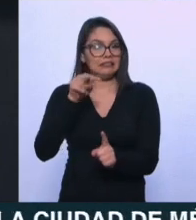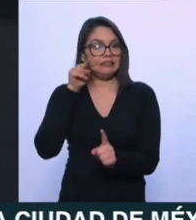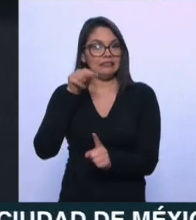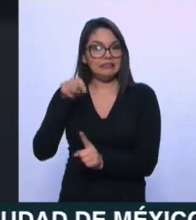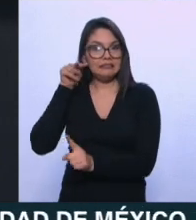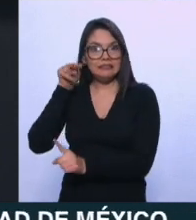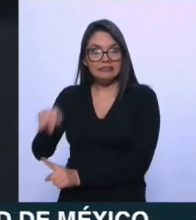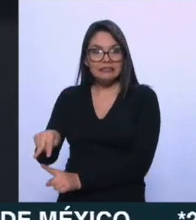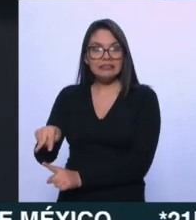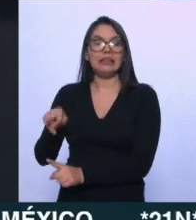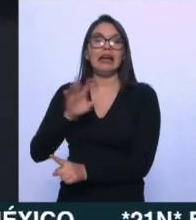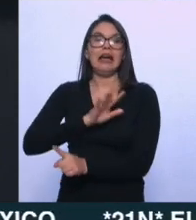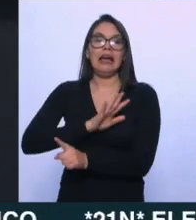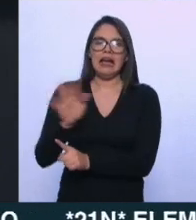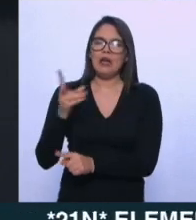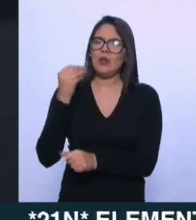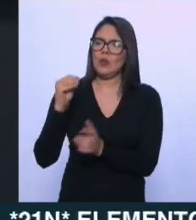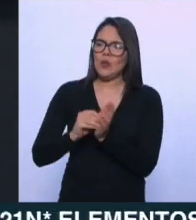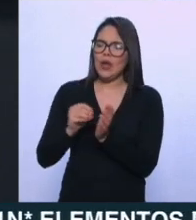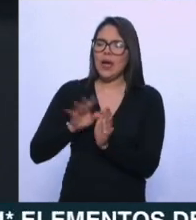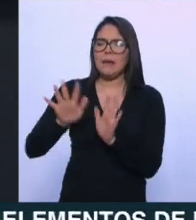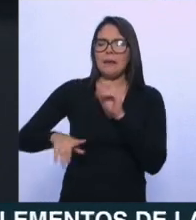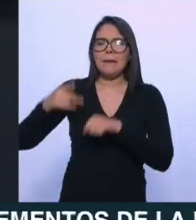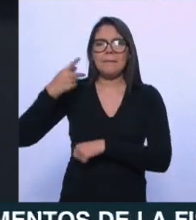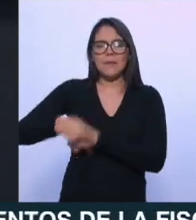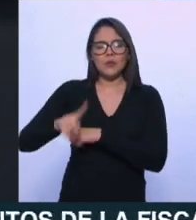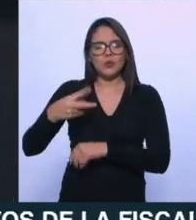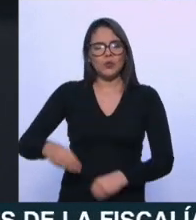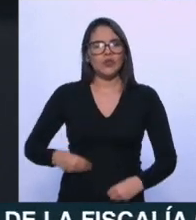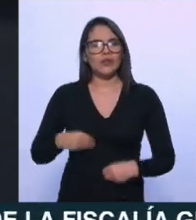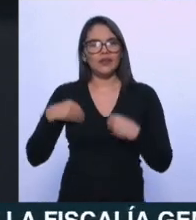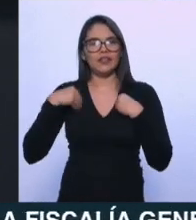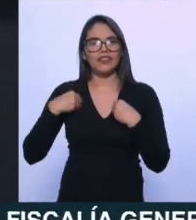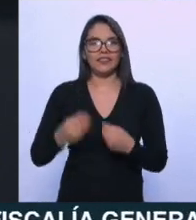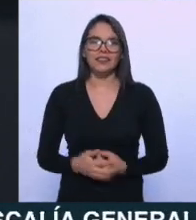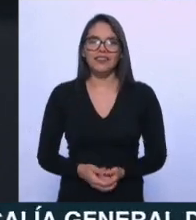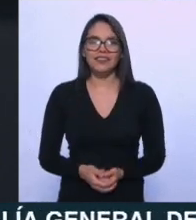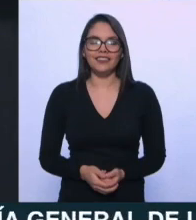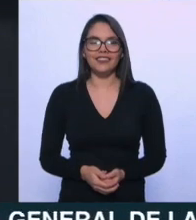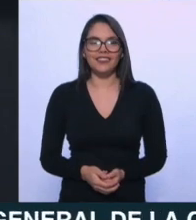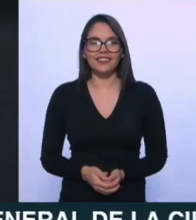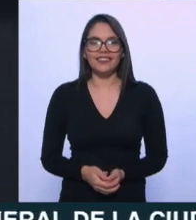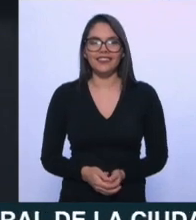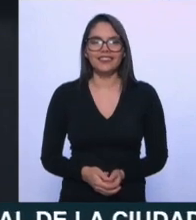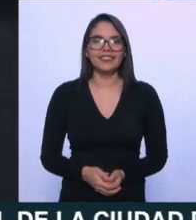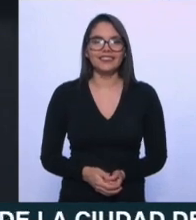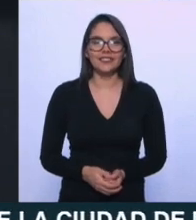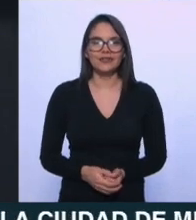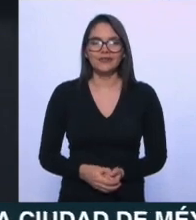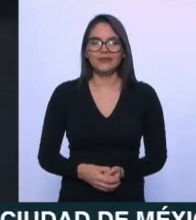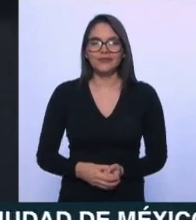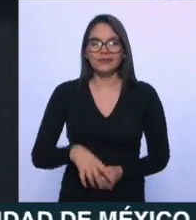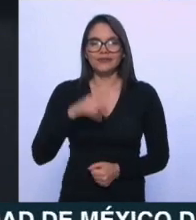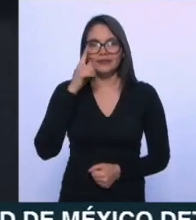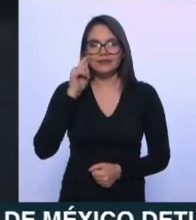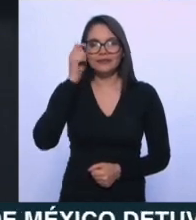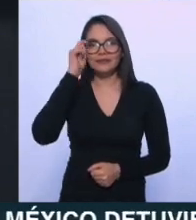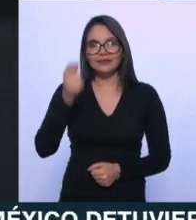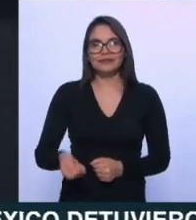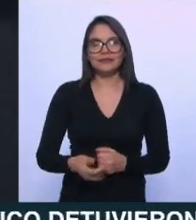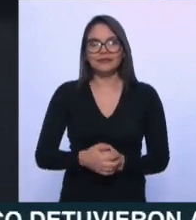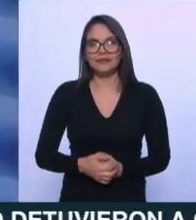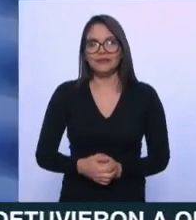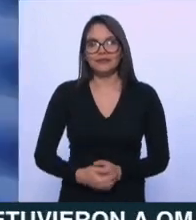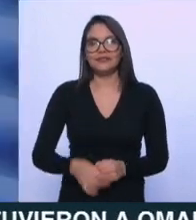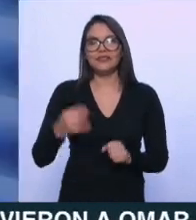consideradas chatarra siguen circulando y poniendo en peligro su vida. Completamente. Muchas gracias, Feli Juan. Bienvenido. Por recibirme. Creo que valdría la